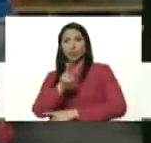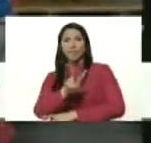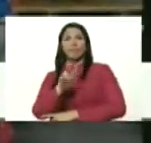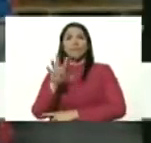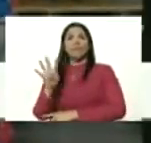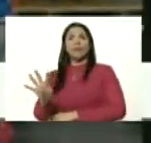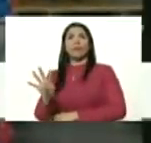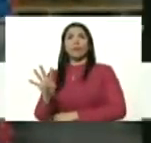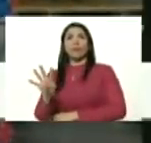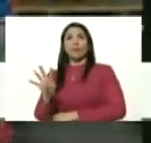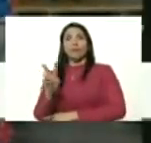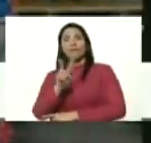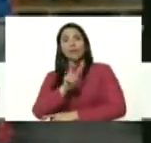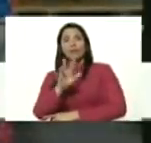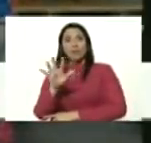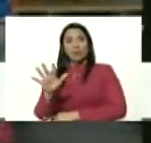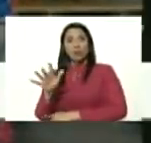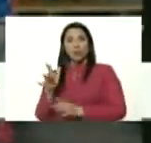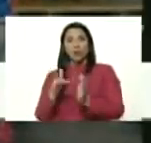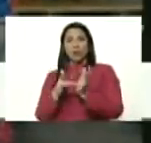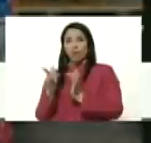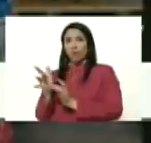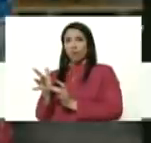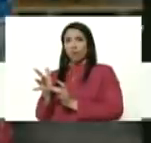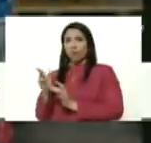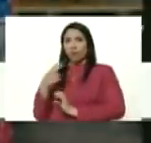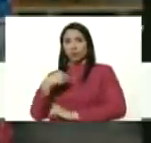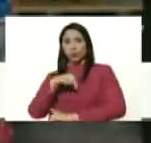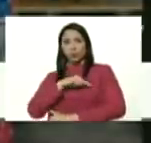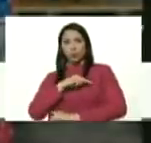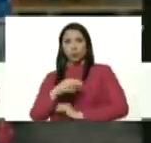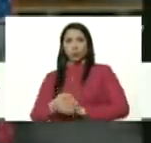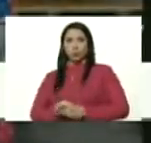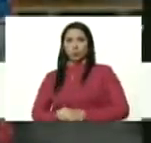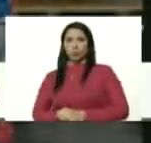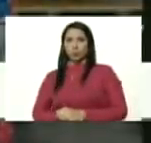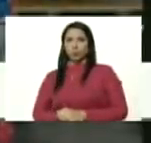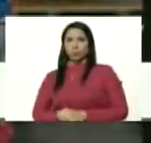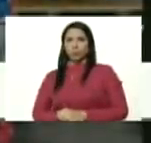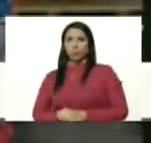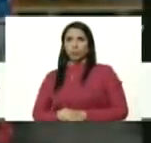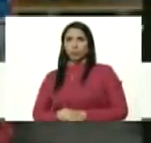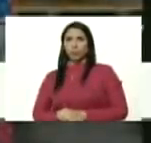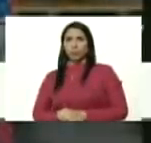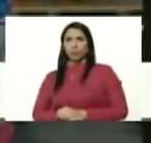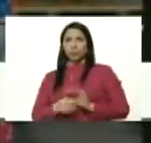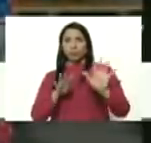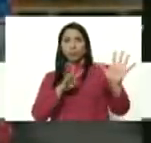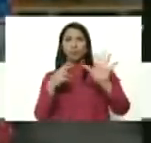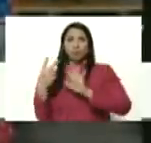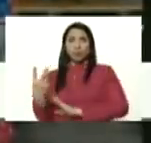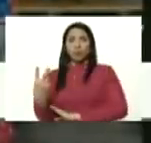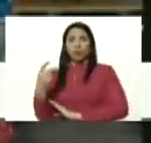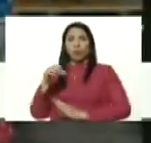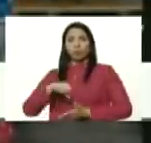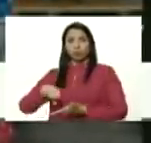24, 25 de abril visitamos más 22 entidades de trabajo en todo el país, de todos los sectores, del